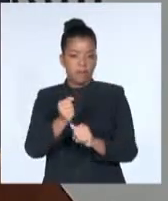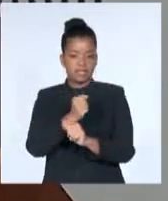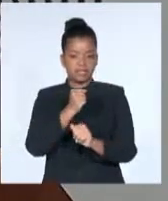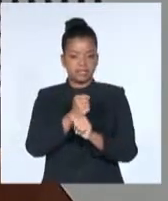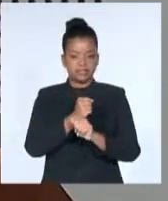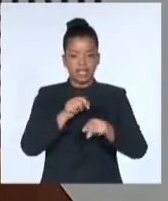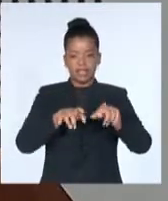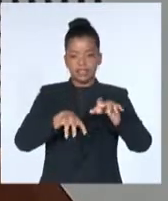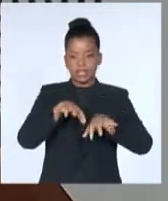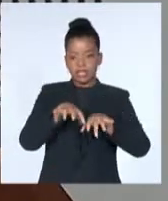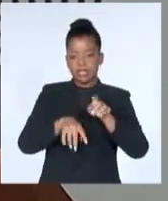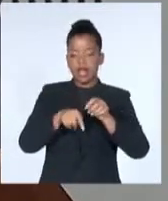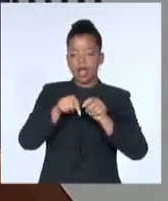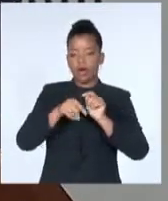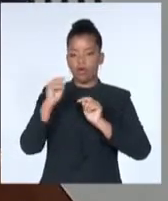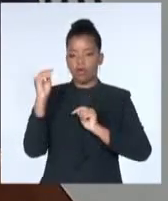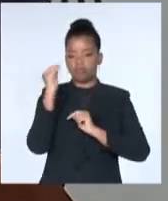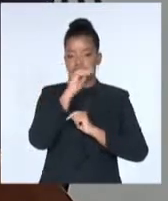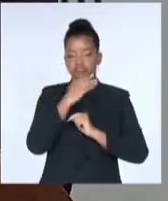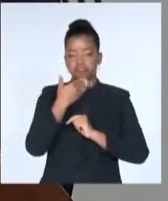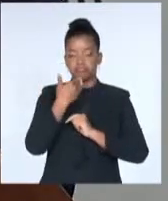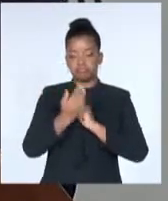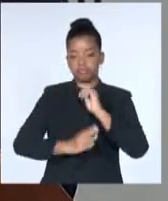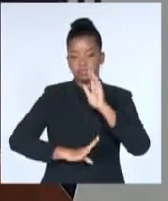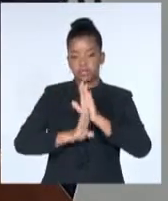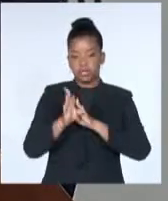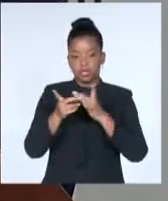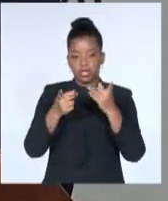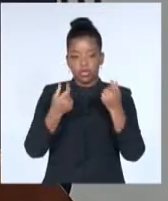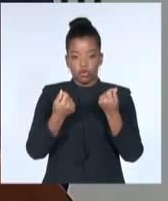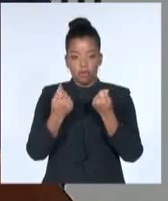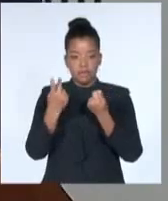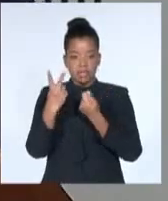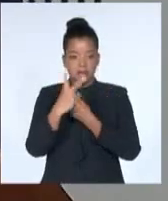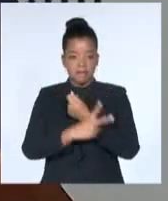ha abierto para el crecimiento económico de los Estados miembros del Grupo